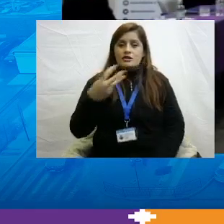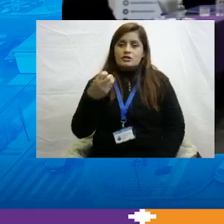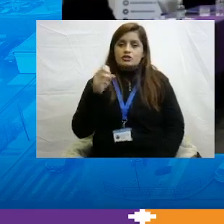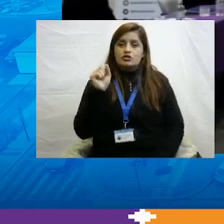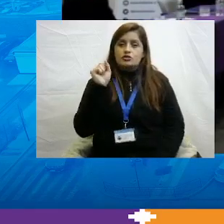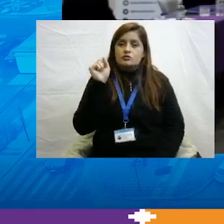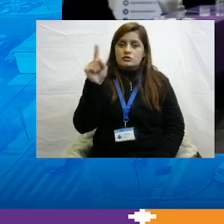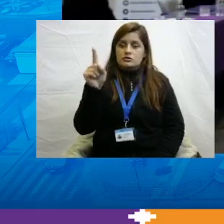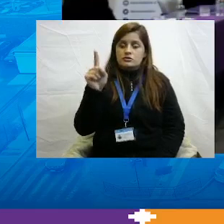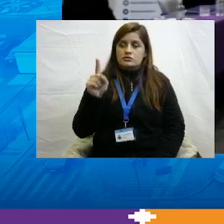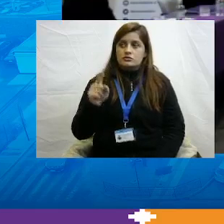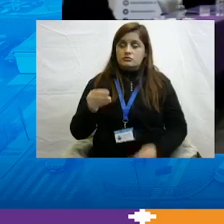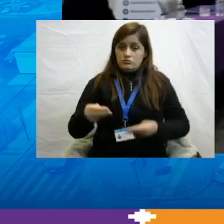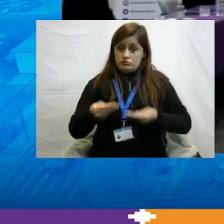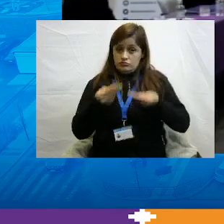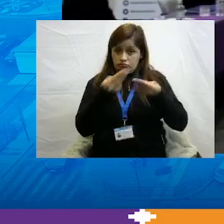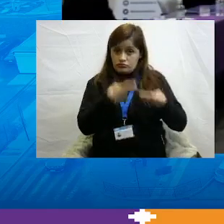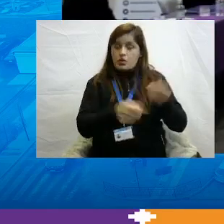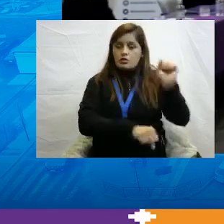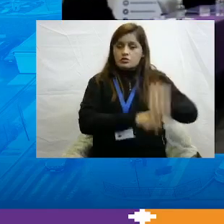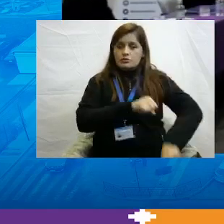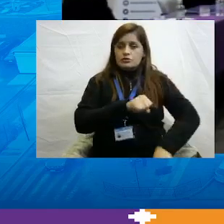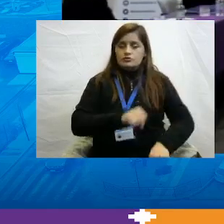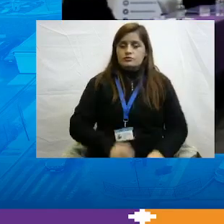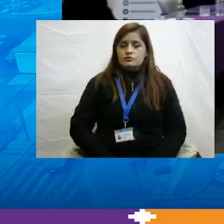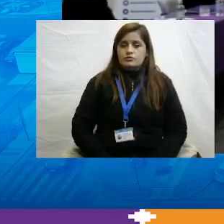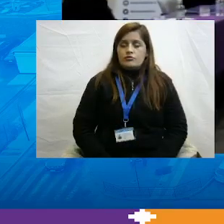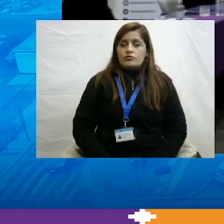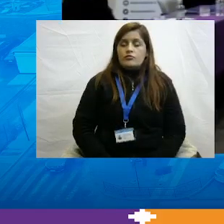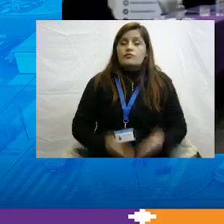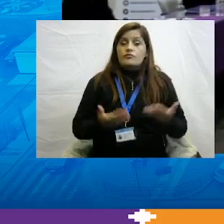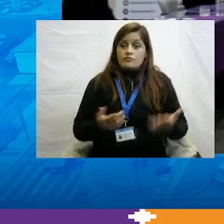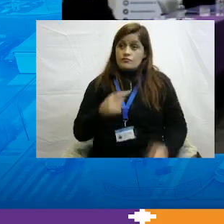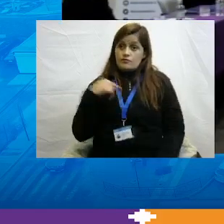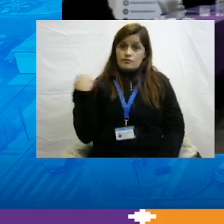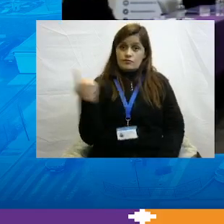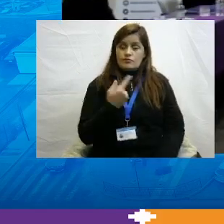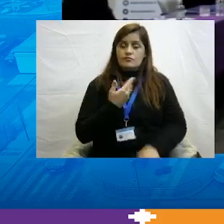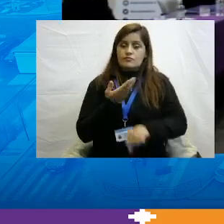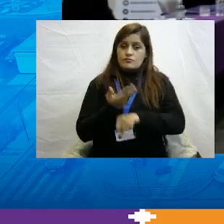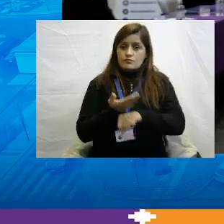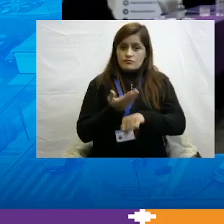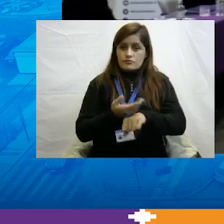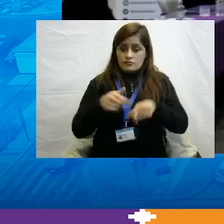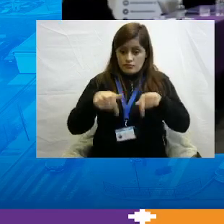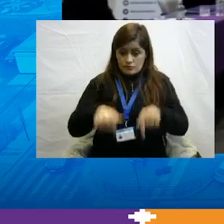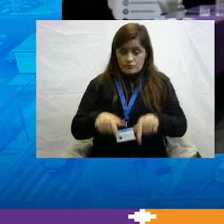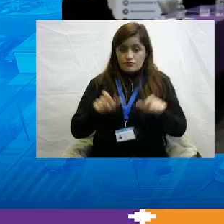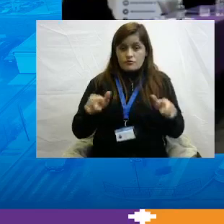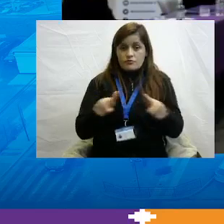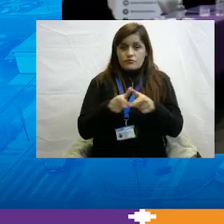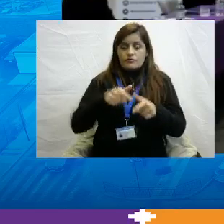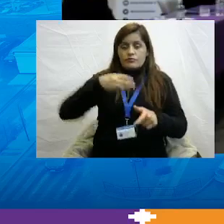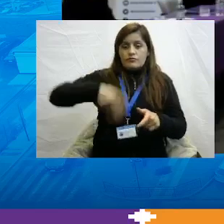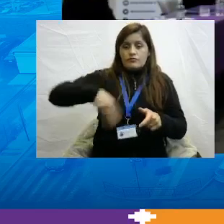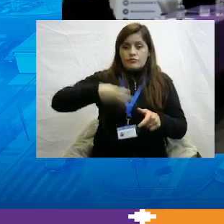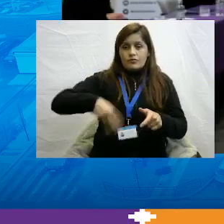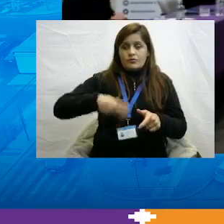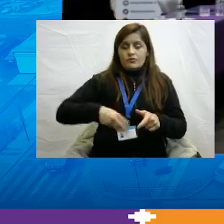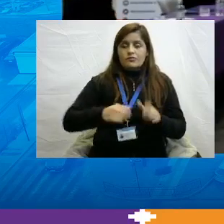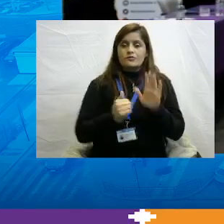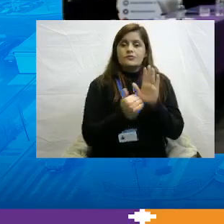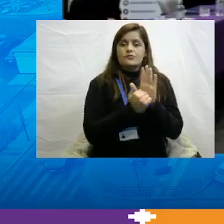la contraparte y que acepta. Por lo tanto, solicito a este honorable Consejo Municipal, en virtud del